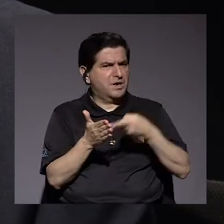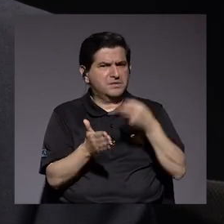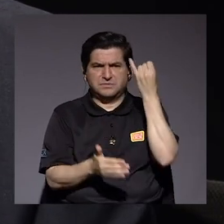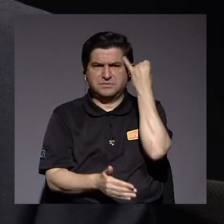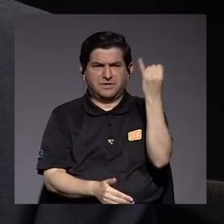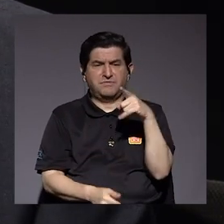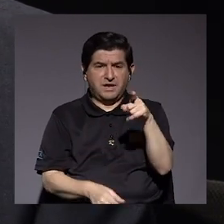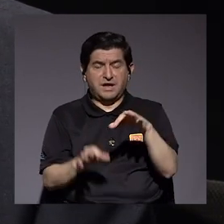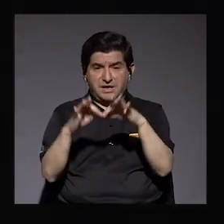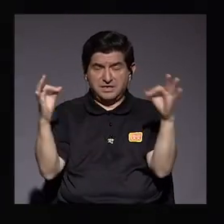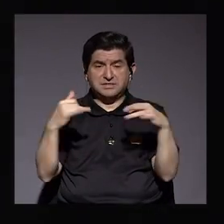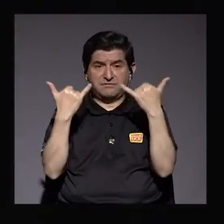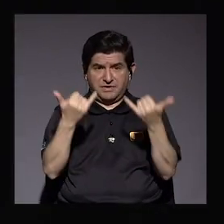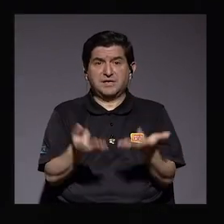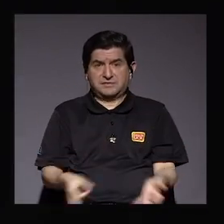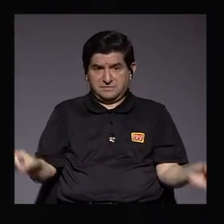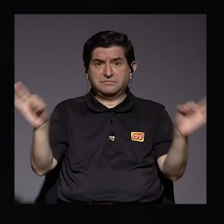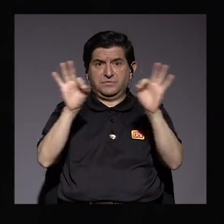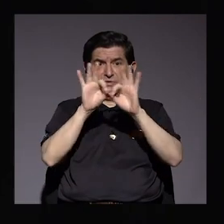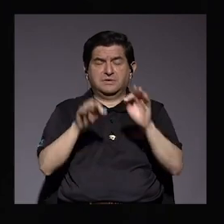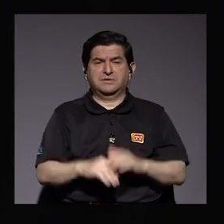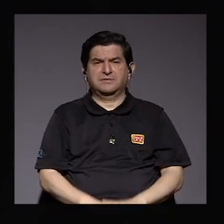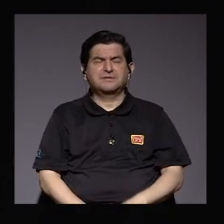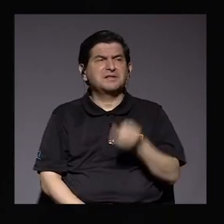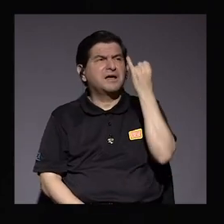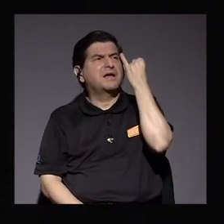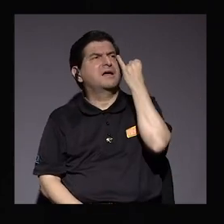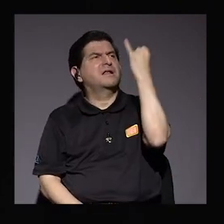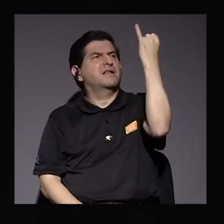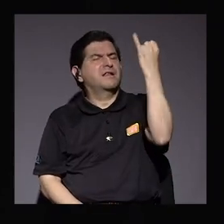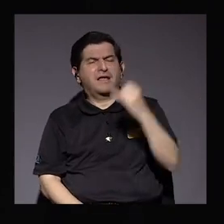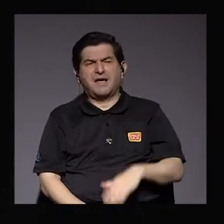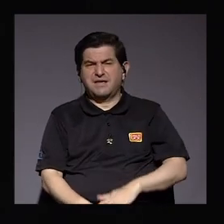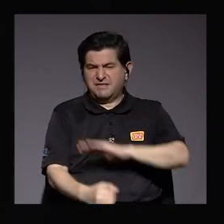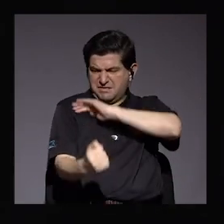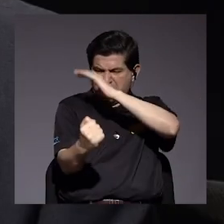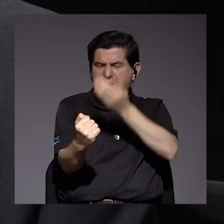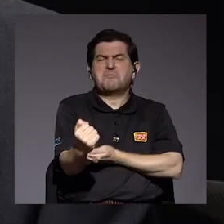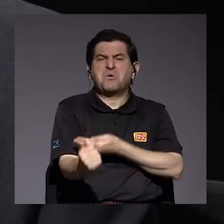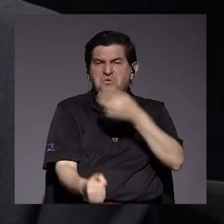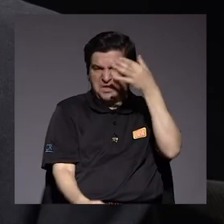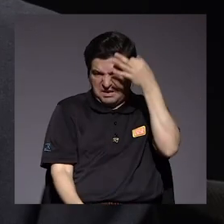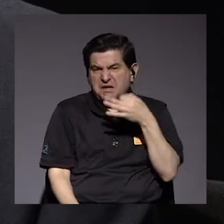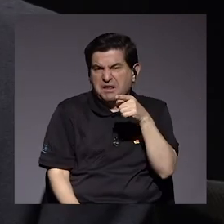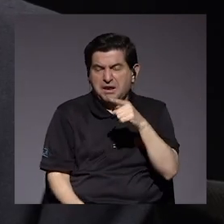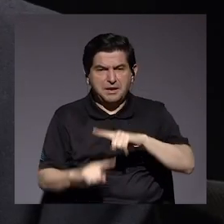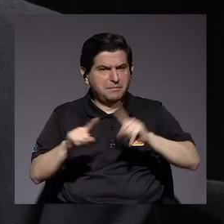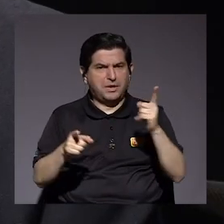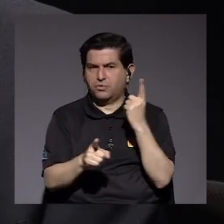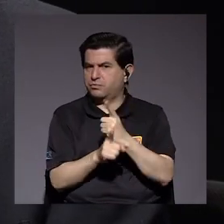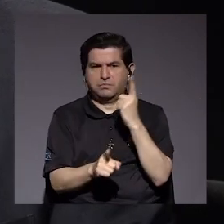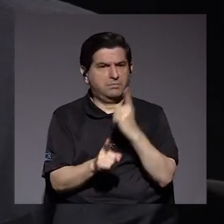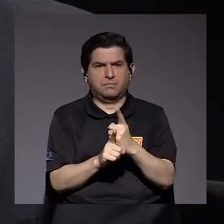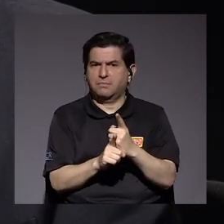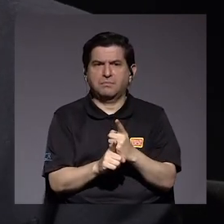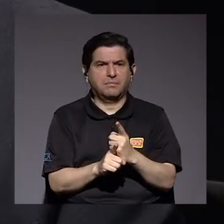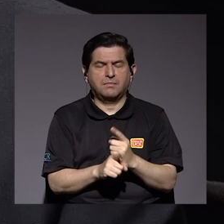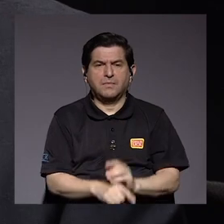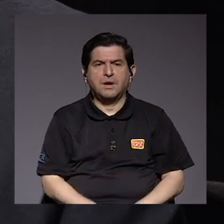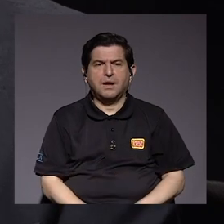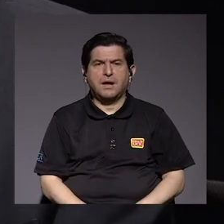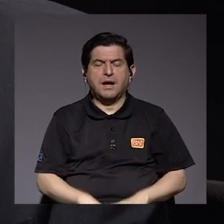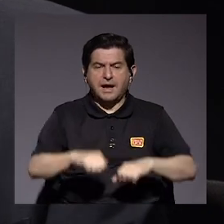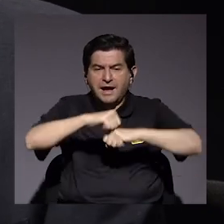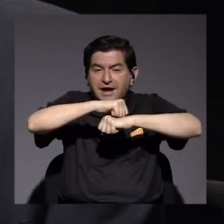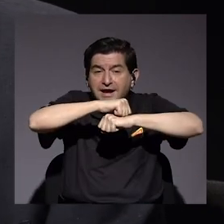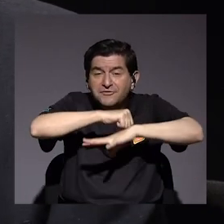es una frase célebre si la ideología es el poder y eso no es así pero recuerde usted